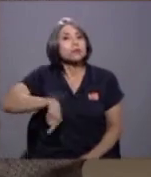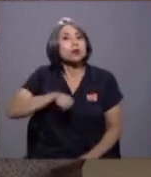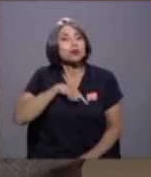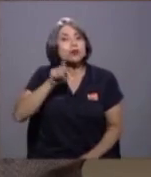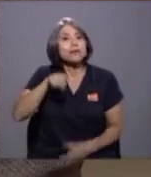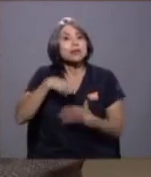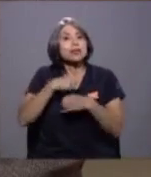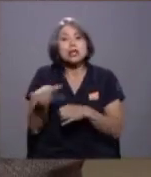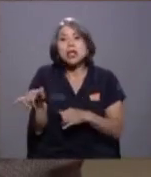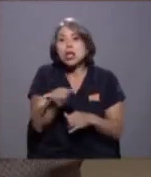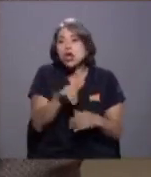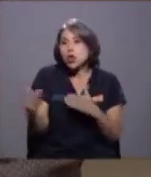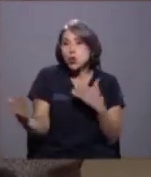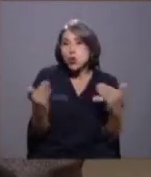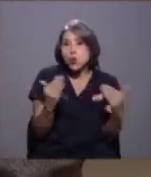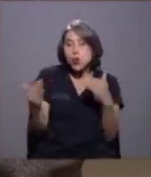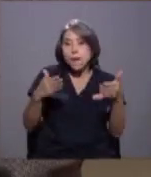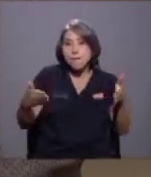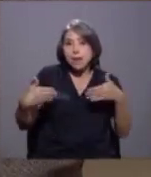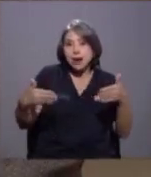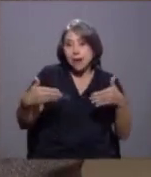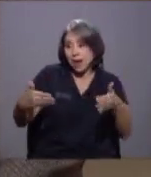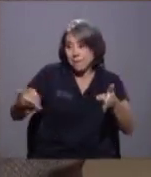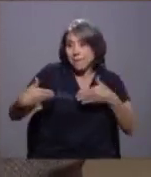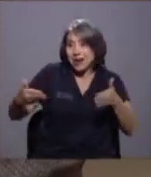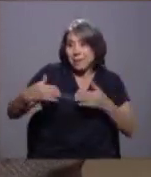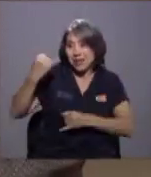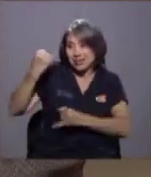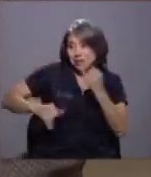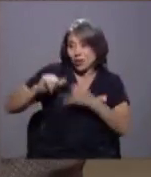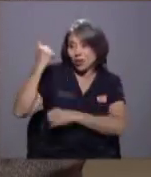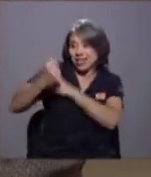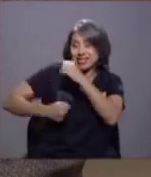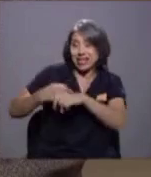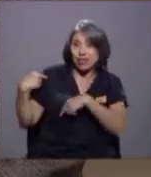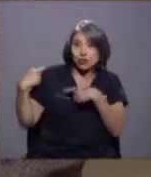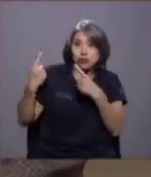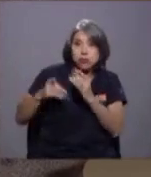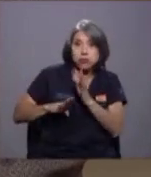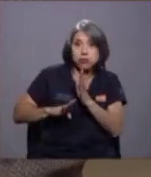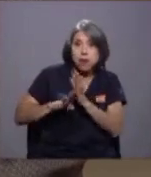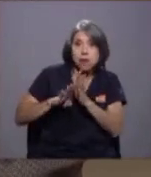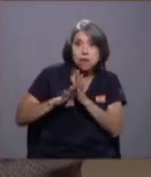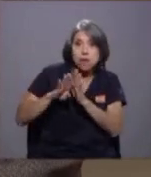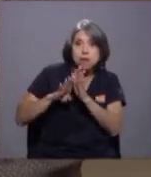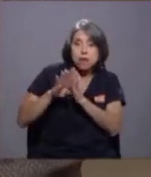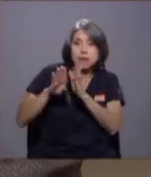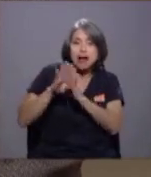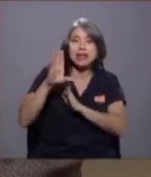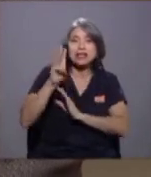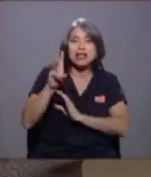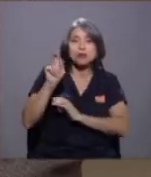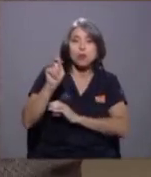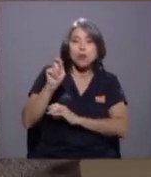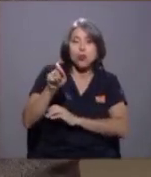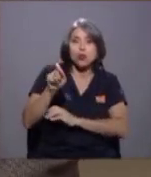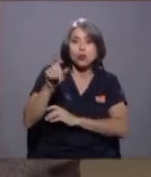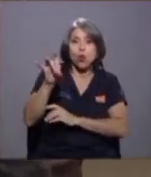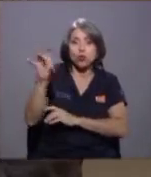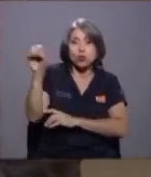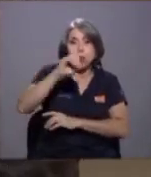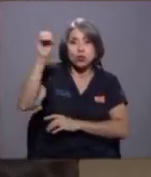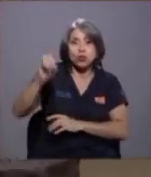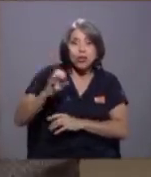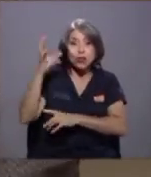de terminar una década creciendo en promedio a un 6.8% anual. Imagínense, eso es un